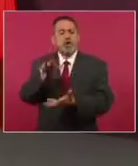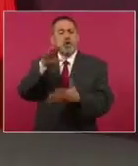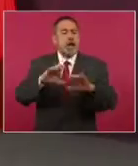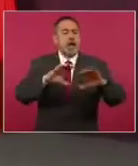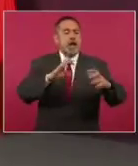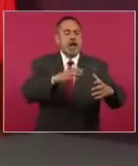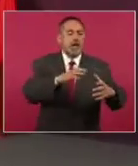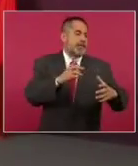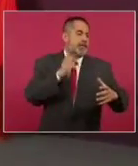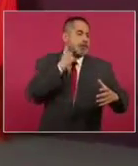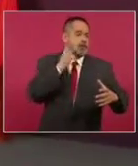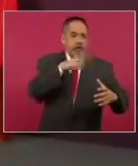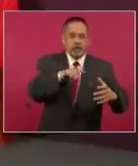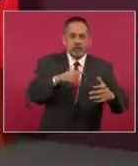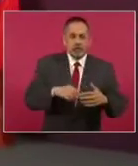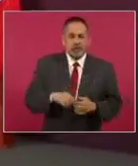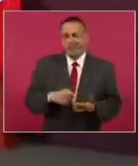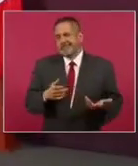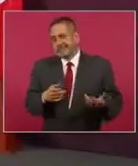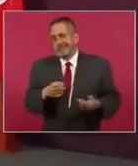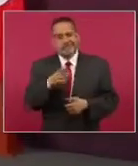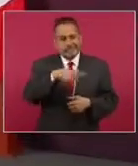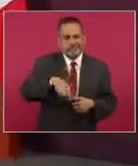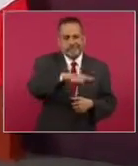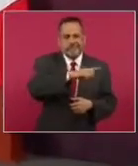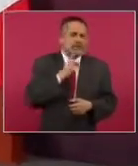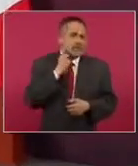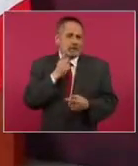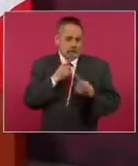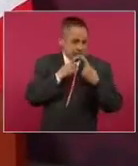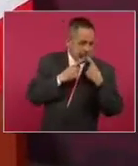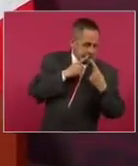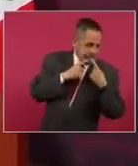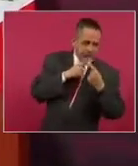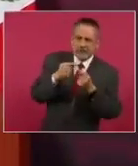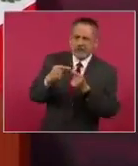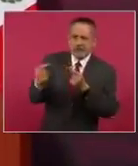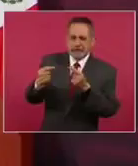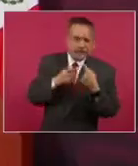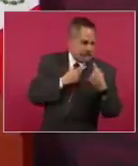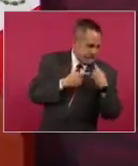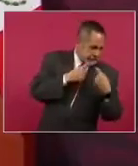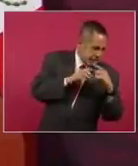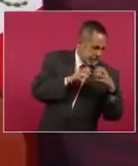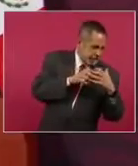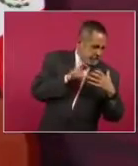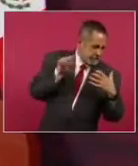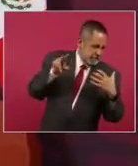se pusieron de acuerdo sus adversarios